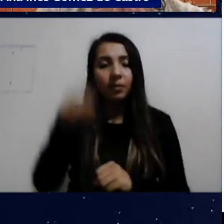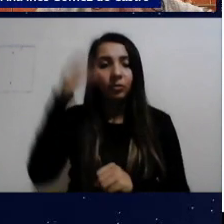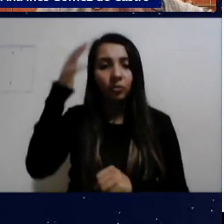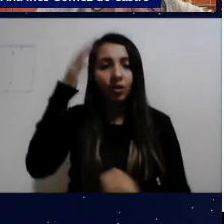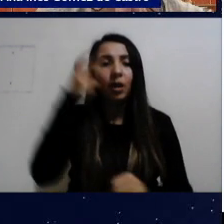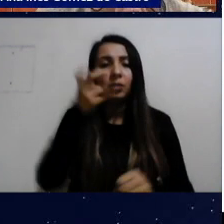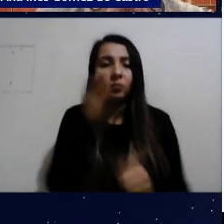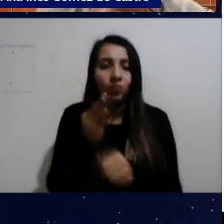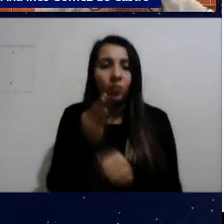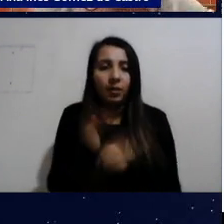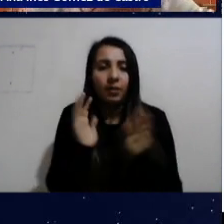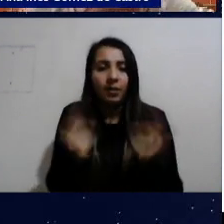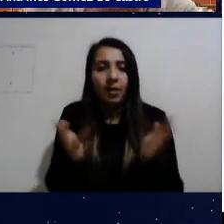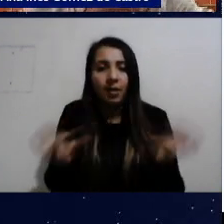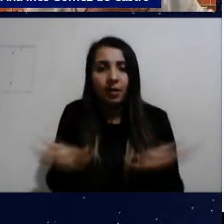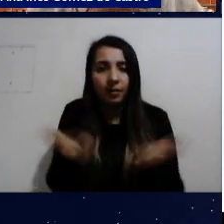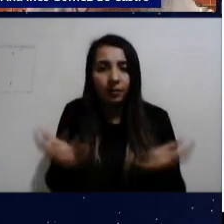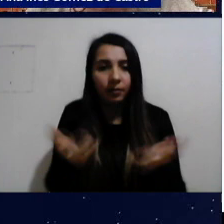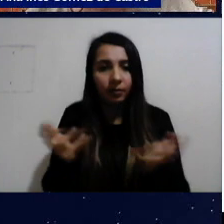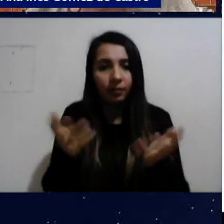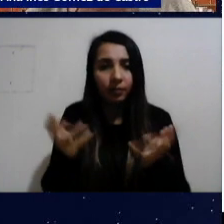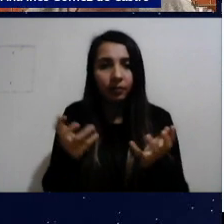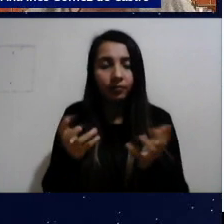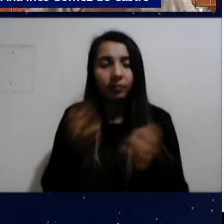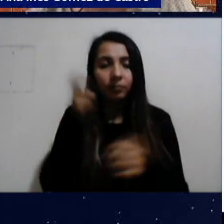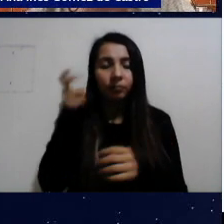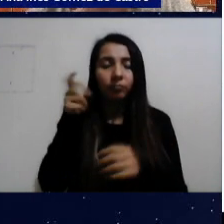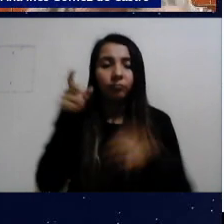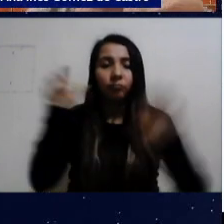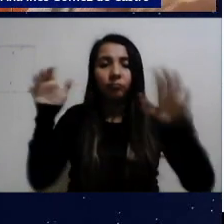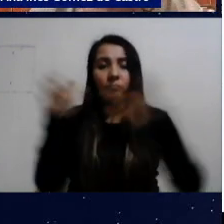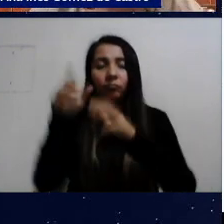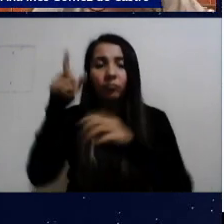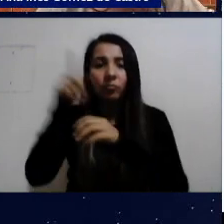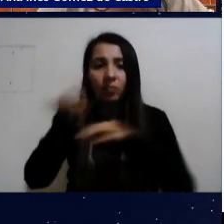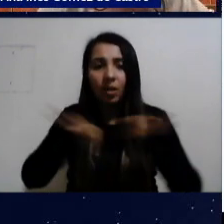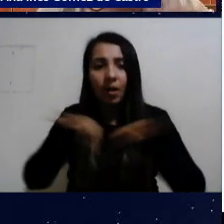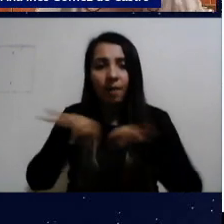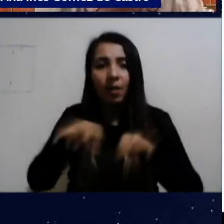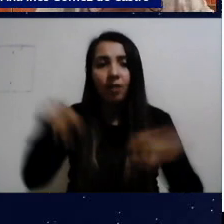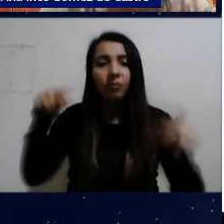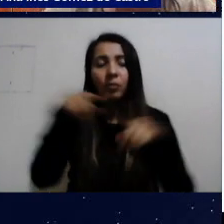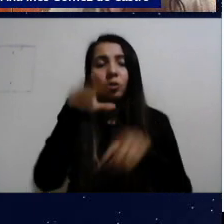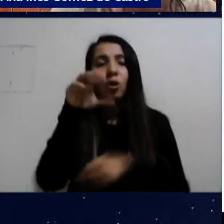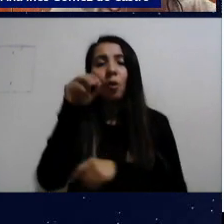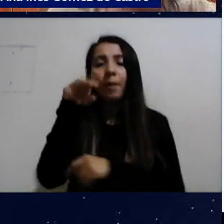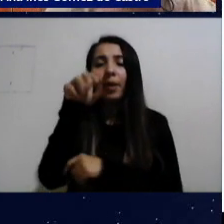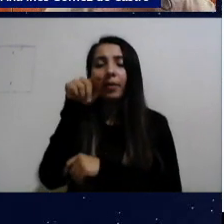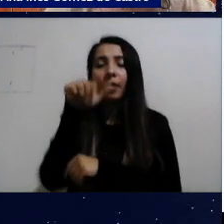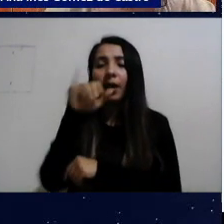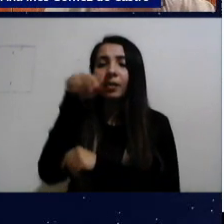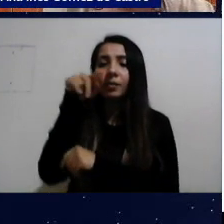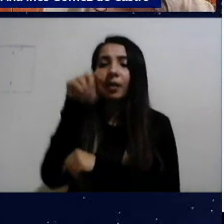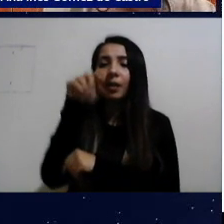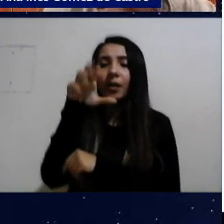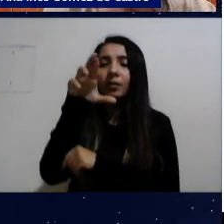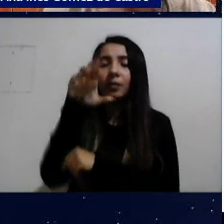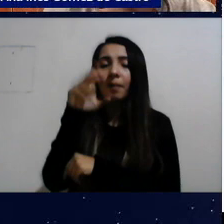Agencia Espacial Europea está trabajando ahora en una misión que se llama Comet Interceptor, que es una misión que seguiría un poco la estela de